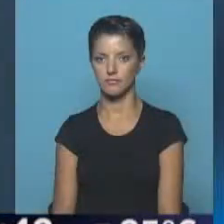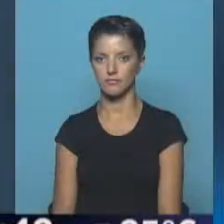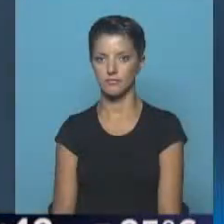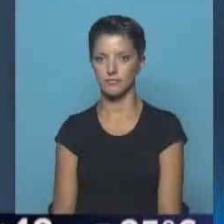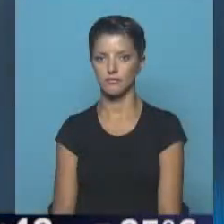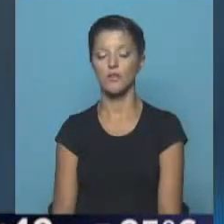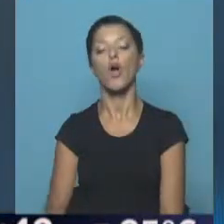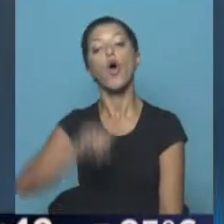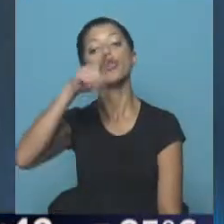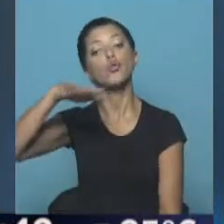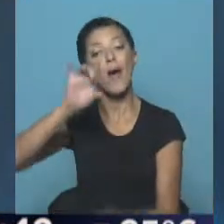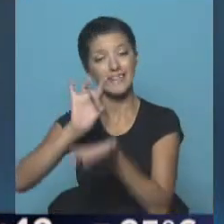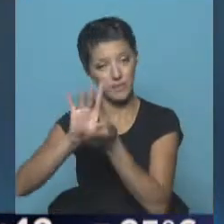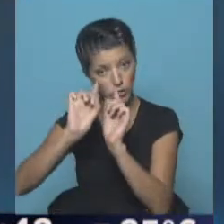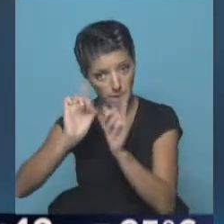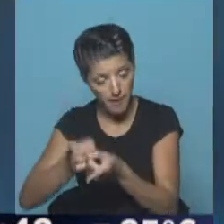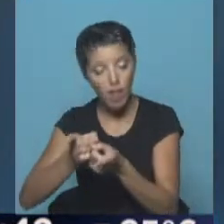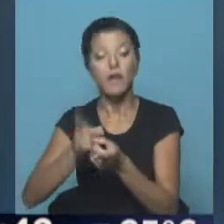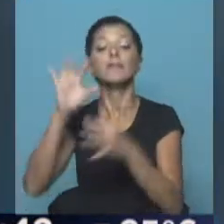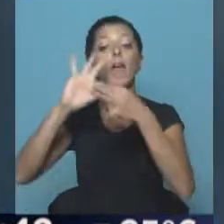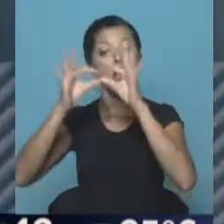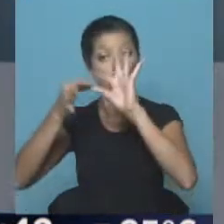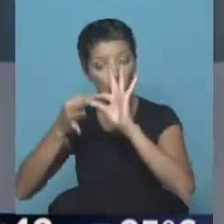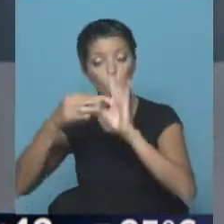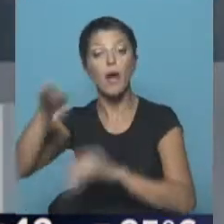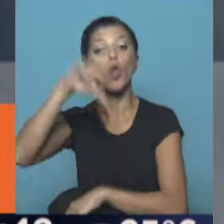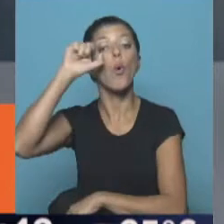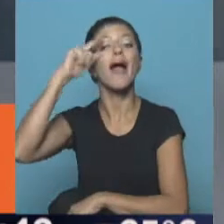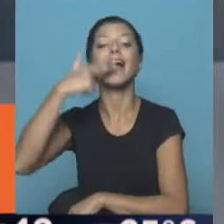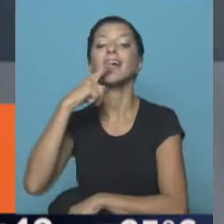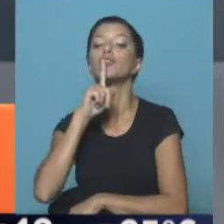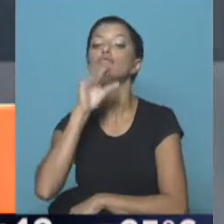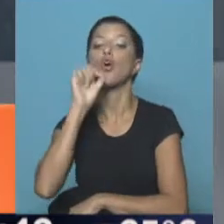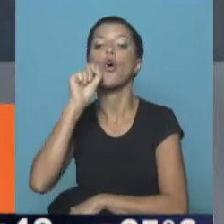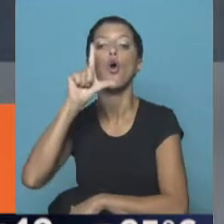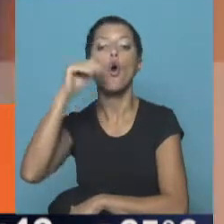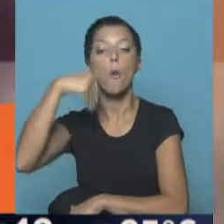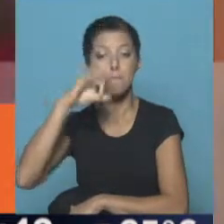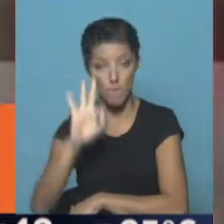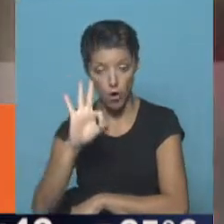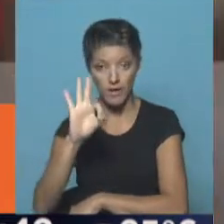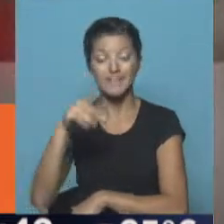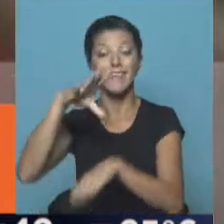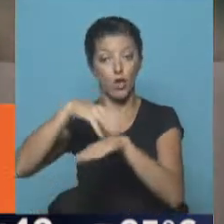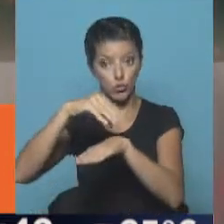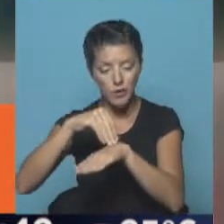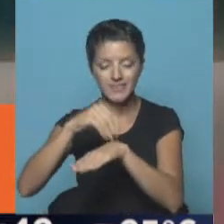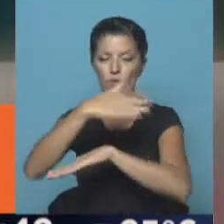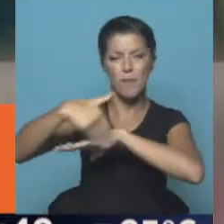Hubo otro atentado esta semana. Fue en Europa, fue en Estocolmo, fue en Suecia. Fue en una de las... en la calle principal,